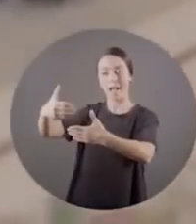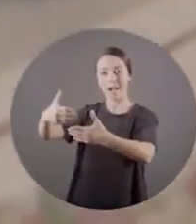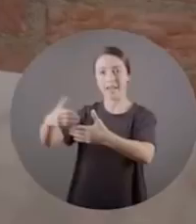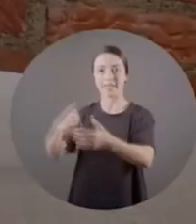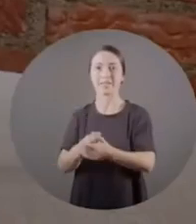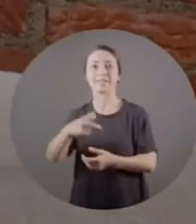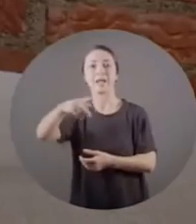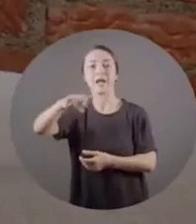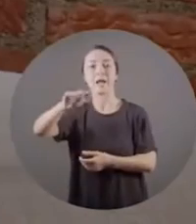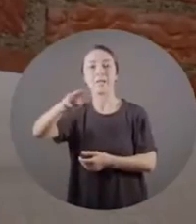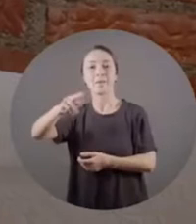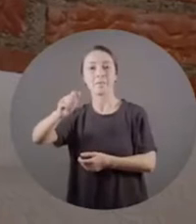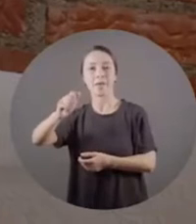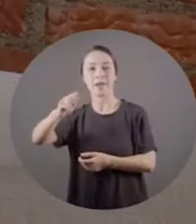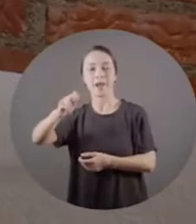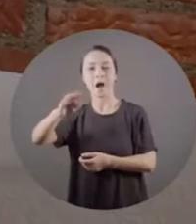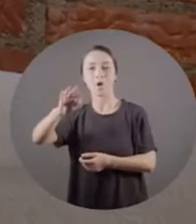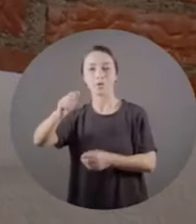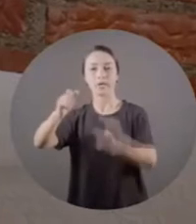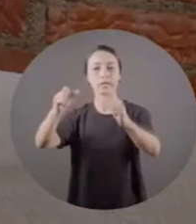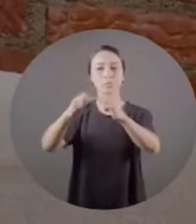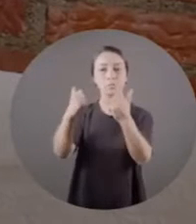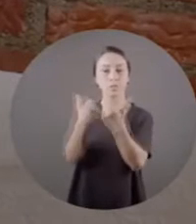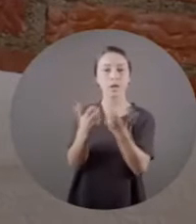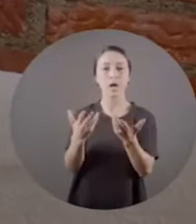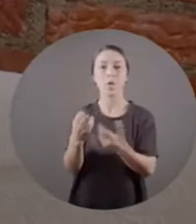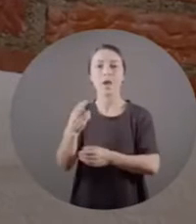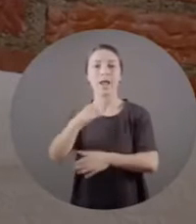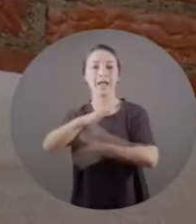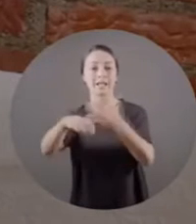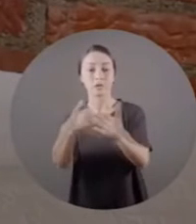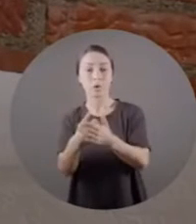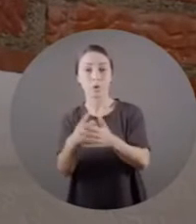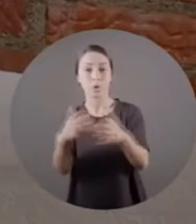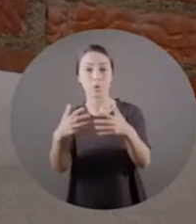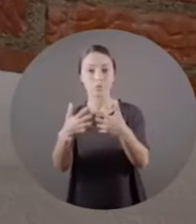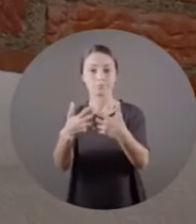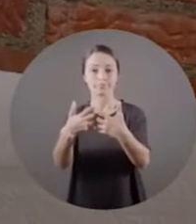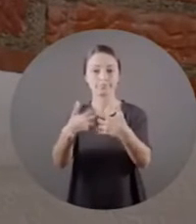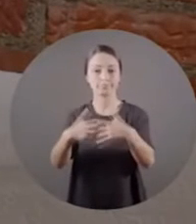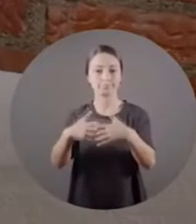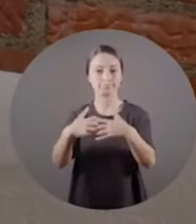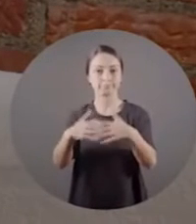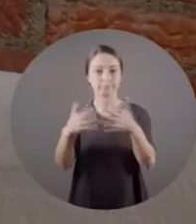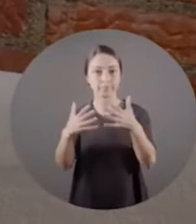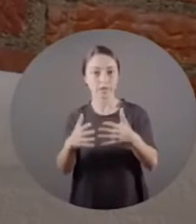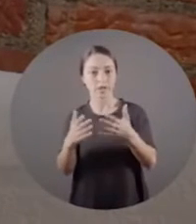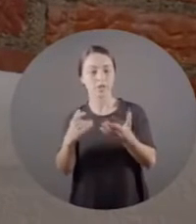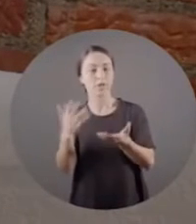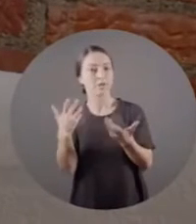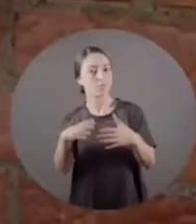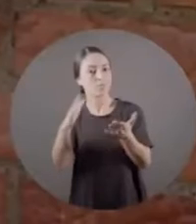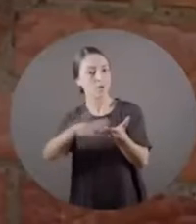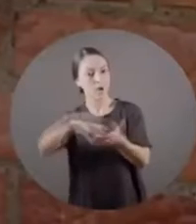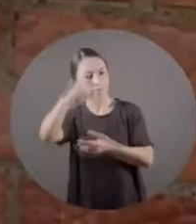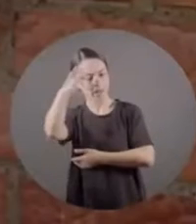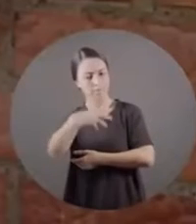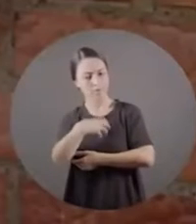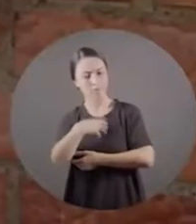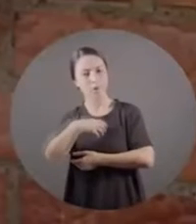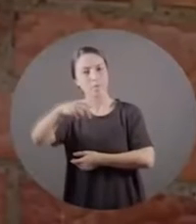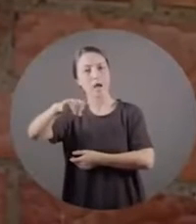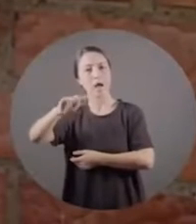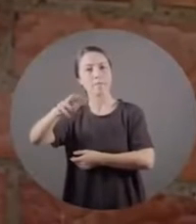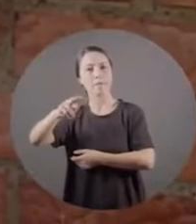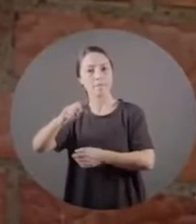PYMENAUTA es el aula donde todos los emprendedores aprendemos cómo crear nuestra propia PYME. Es una